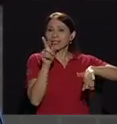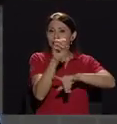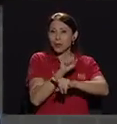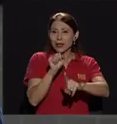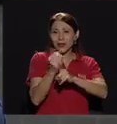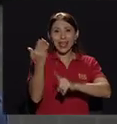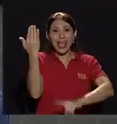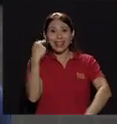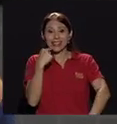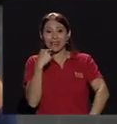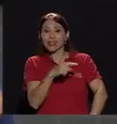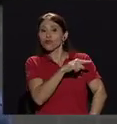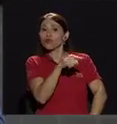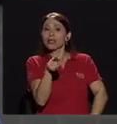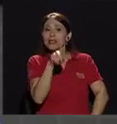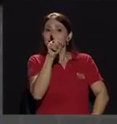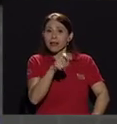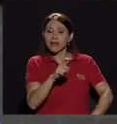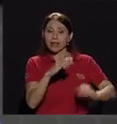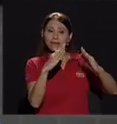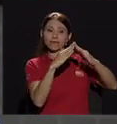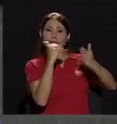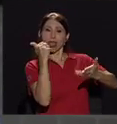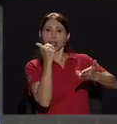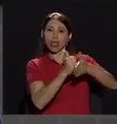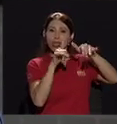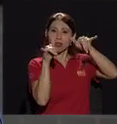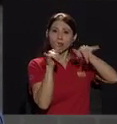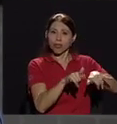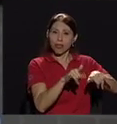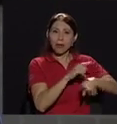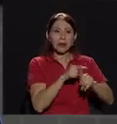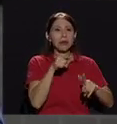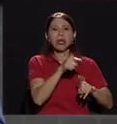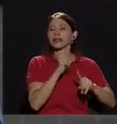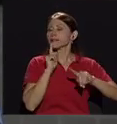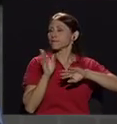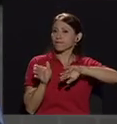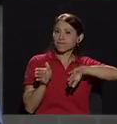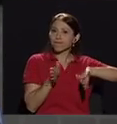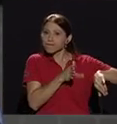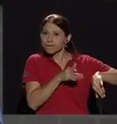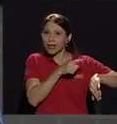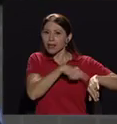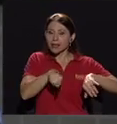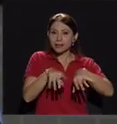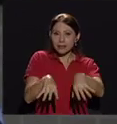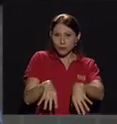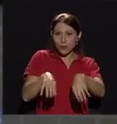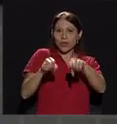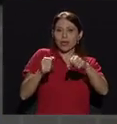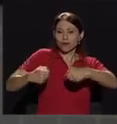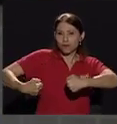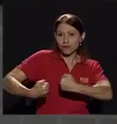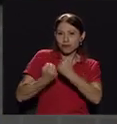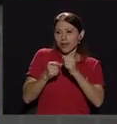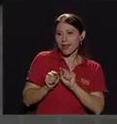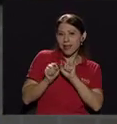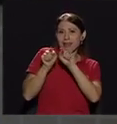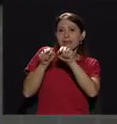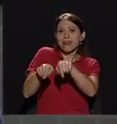había dicho que tenían que quedarse en la casa y asumieron el reto de ir a la urna, a la sala